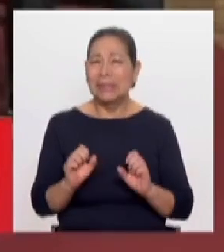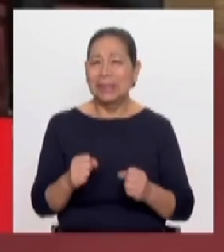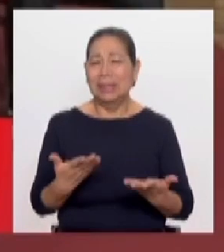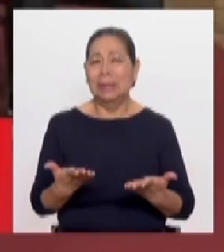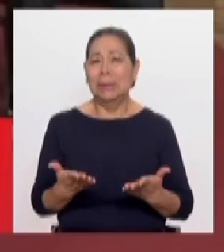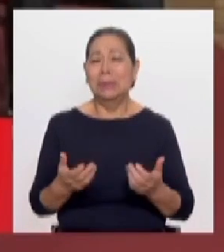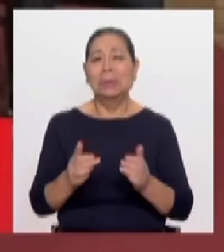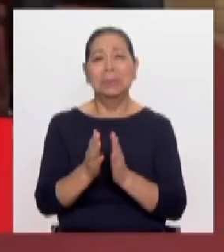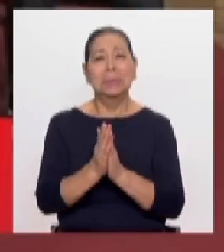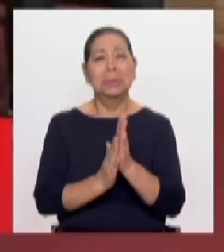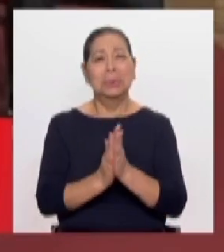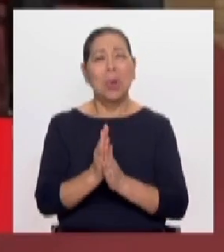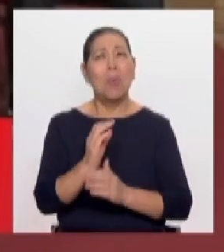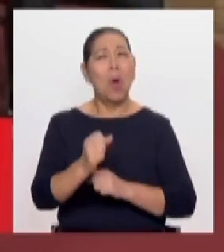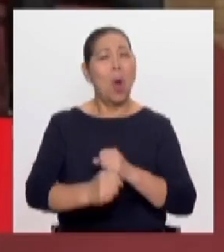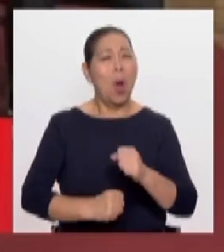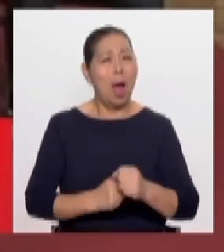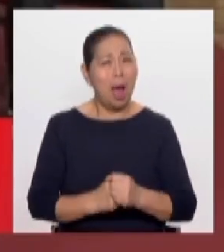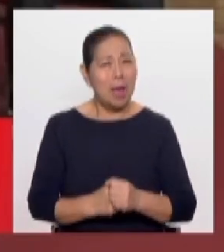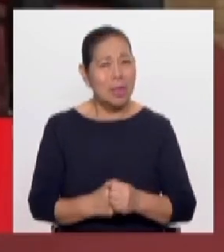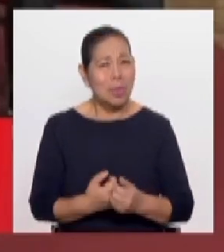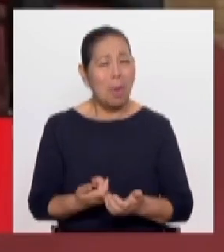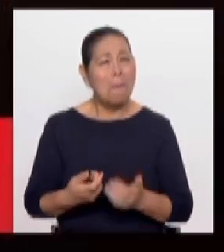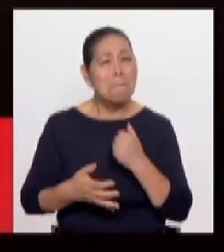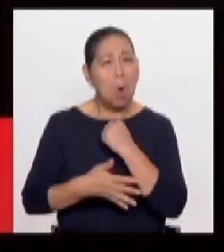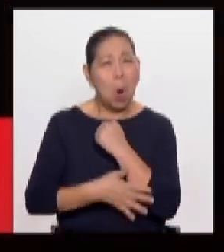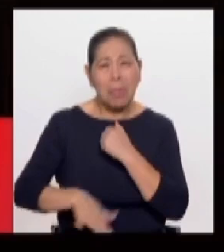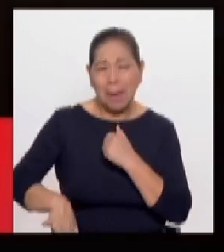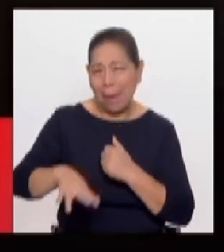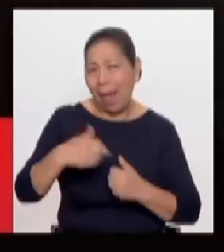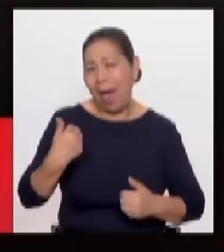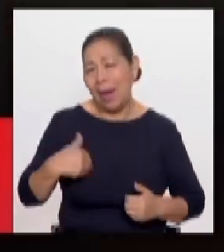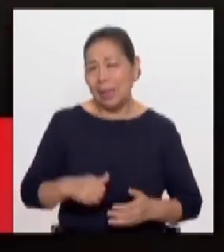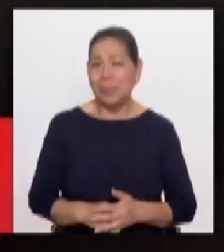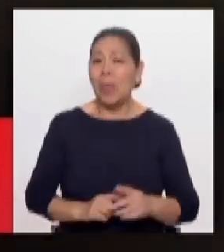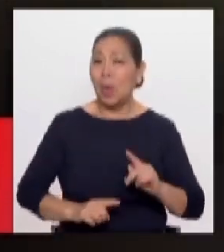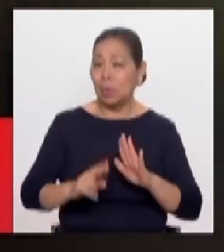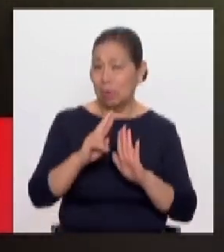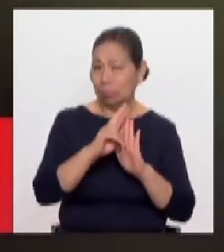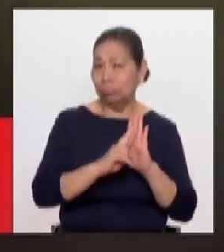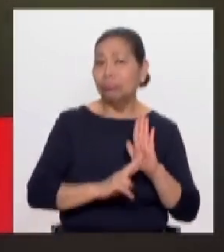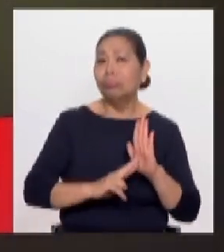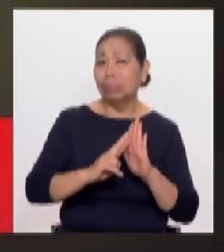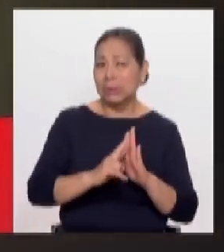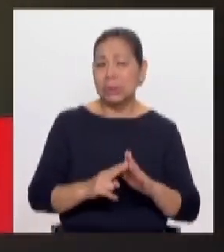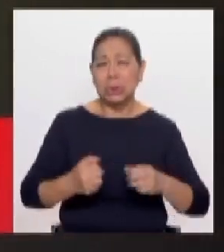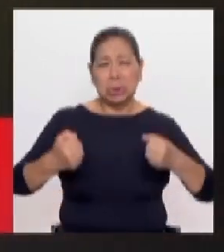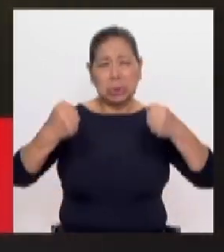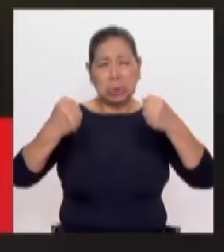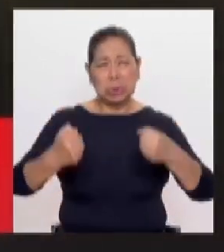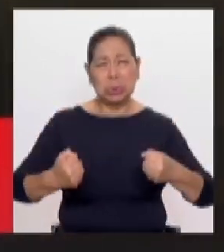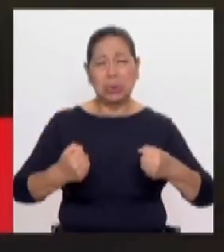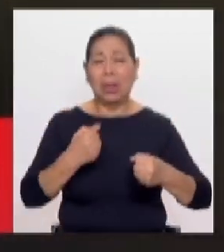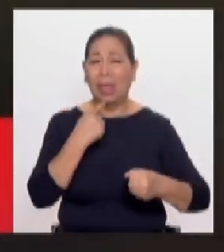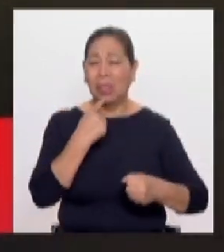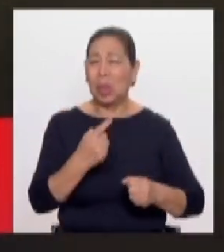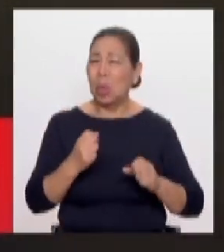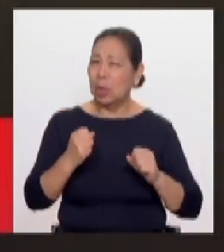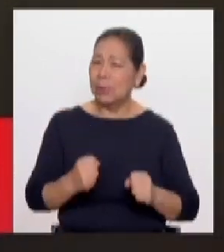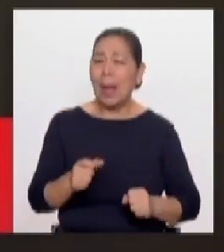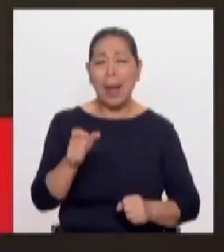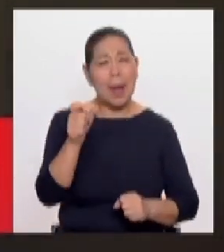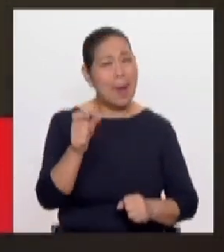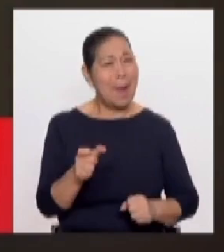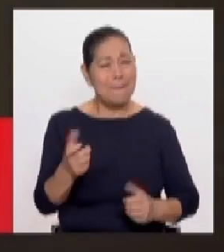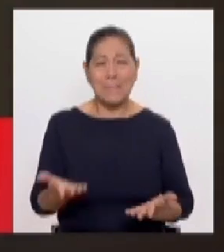han beneficiado durante décadas de este sistema empobrecedor. En algunas regiones hubo resistencia a los anuncios y las